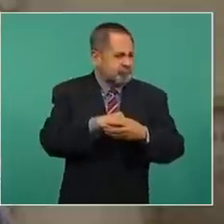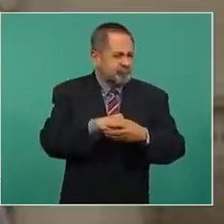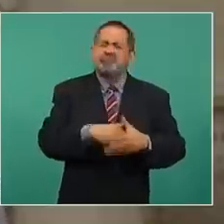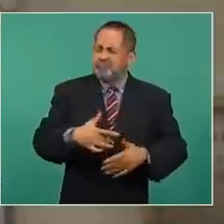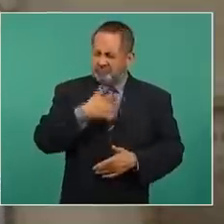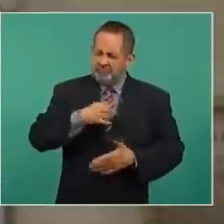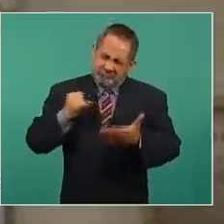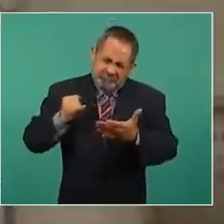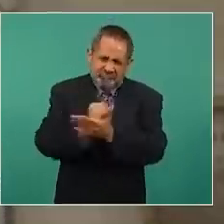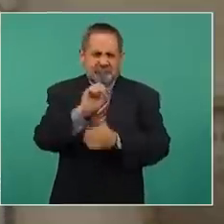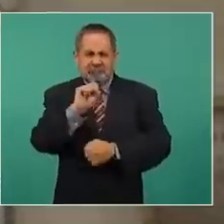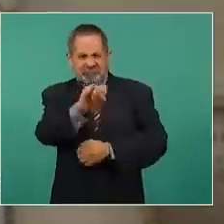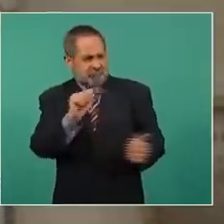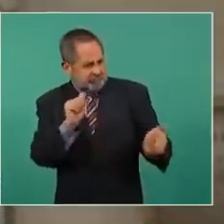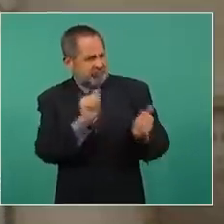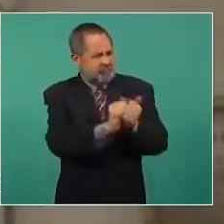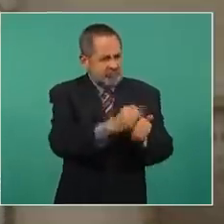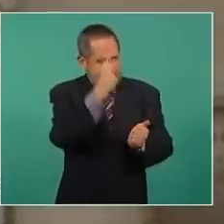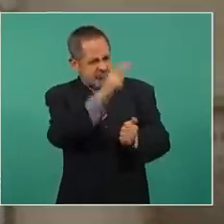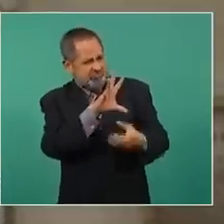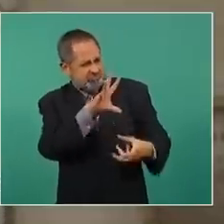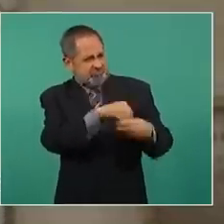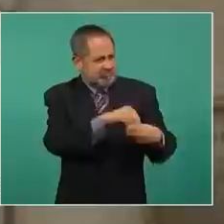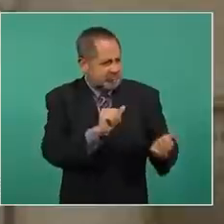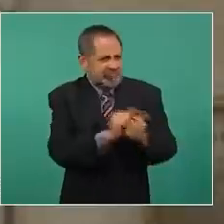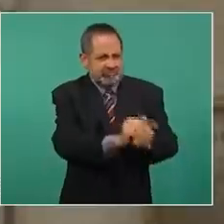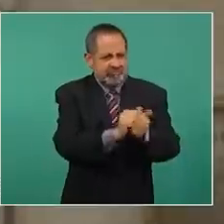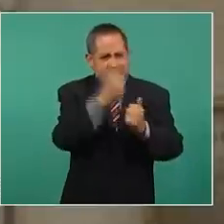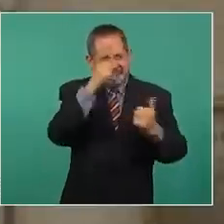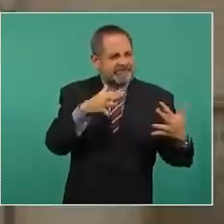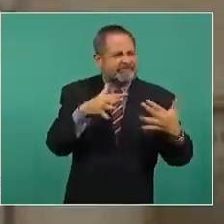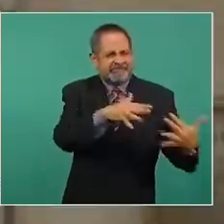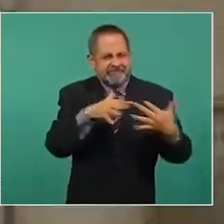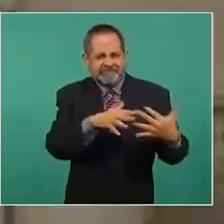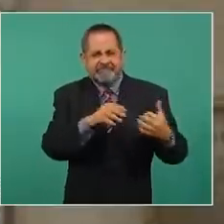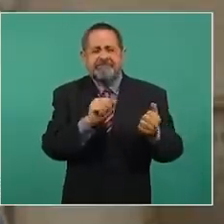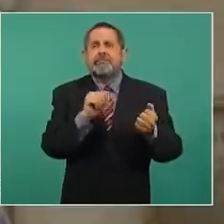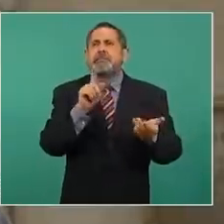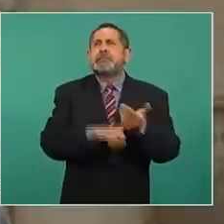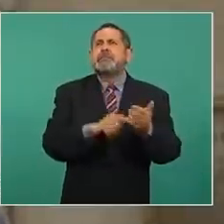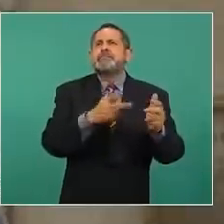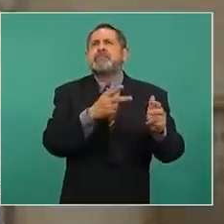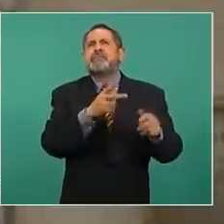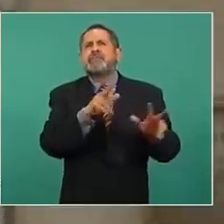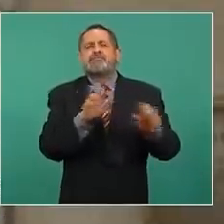y unirse a la causa del ejito mexicano durante la Guerra de